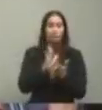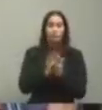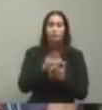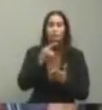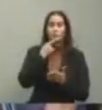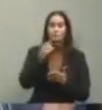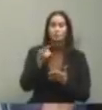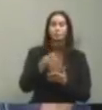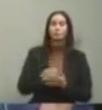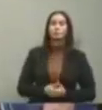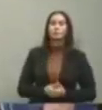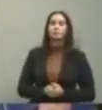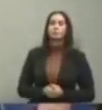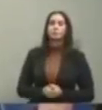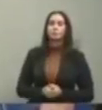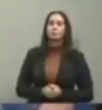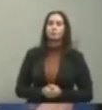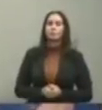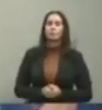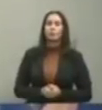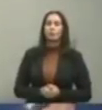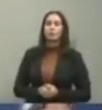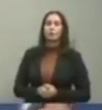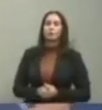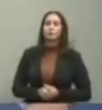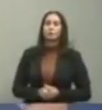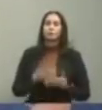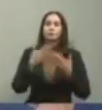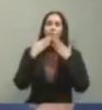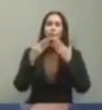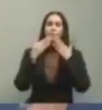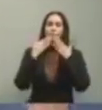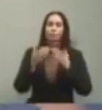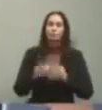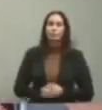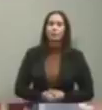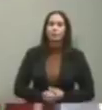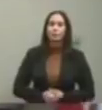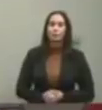es informando eso yo ya había obviado decirlo gracias